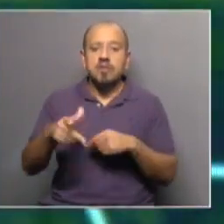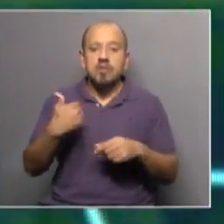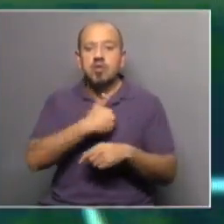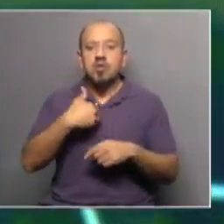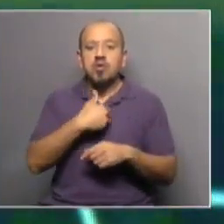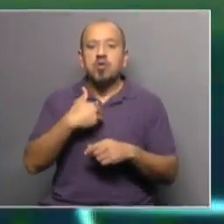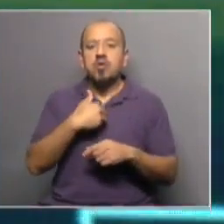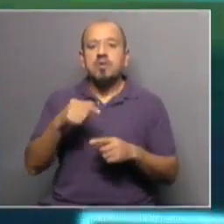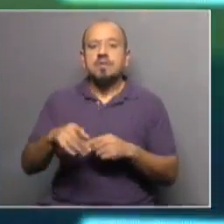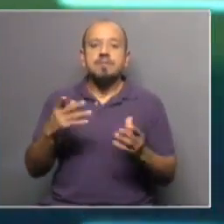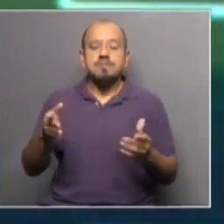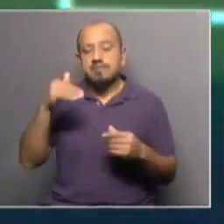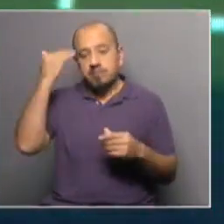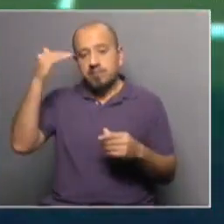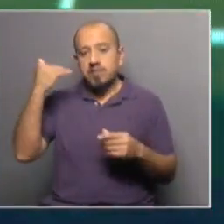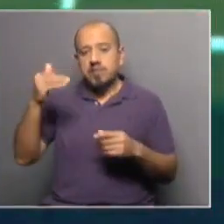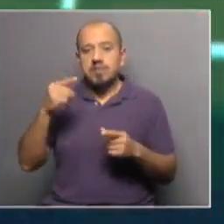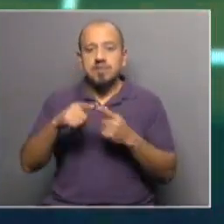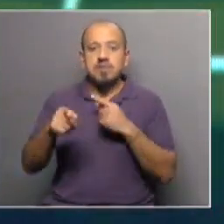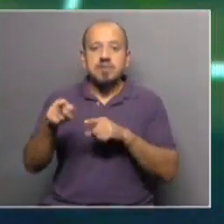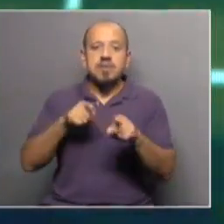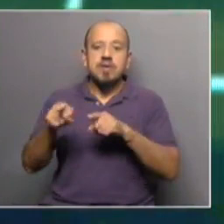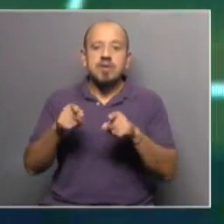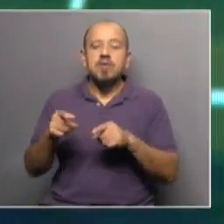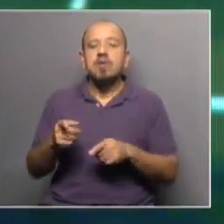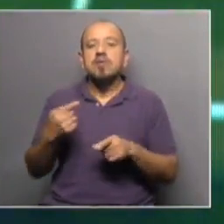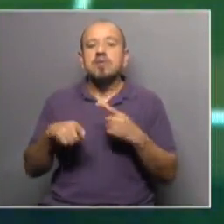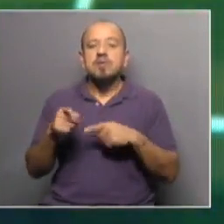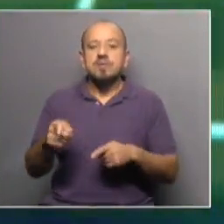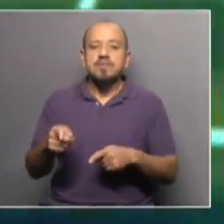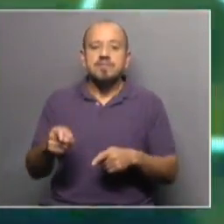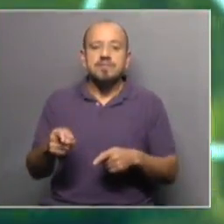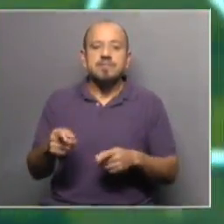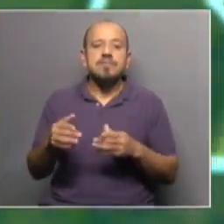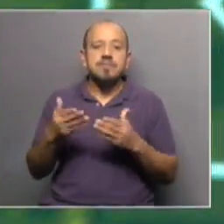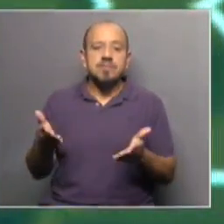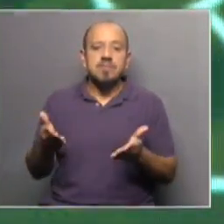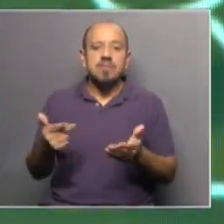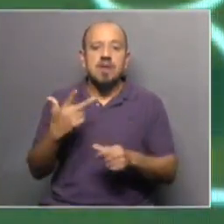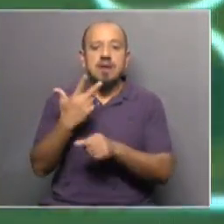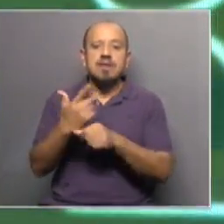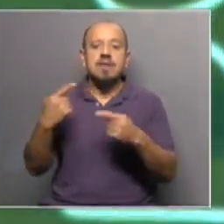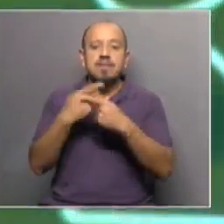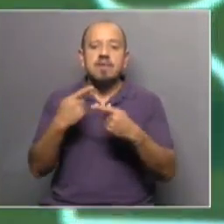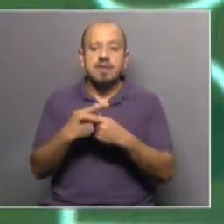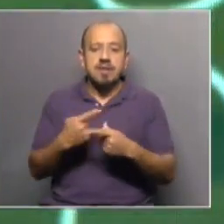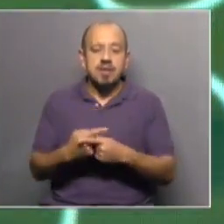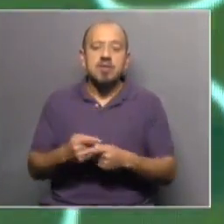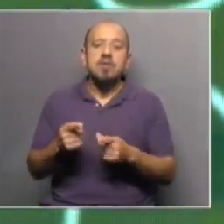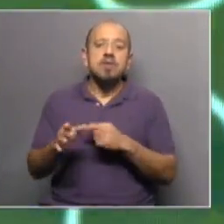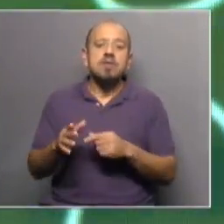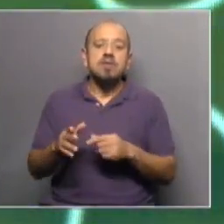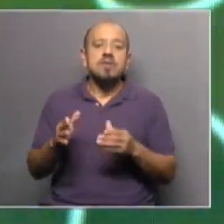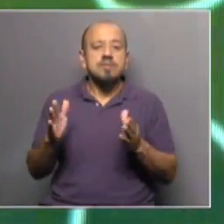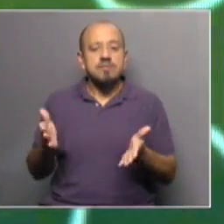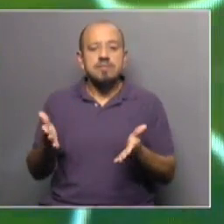de, obviamente, de profe y de la dirección técnica también. Y bueno, el hecho de que ella, aunque haya sido por 3 partidos, se haya animado, bueno,